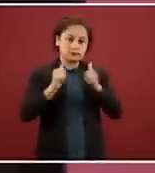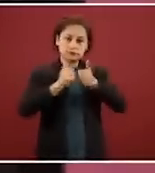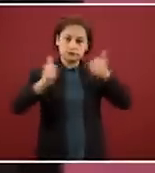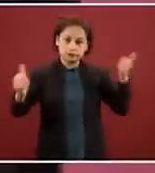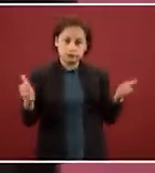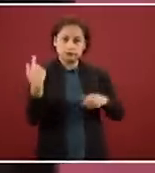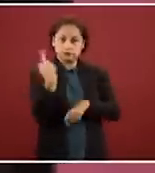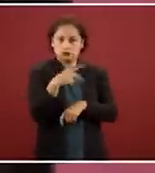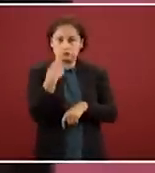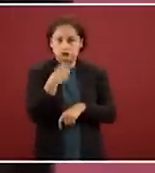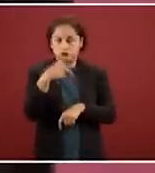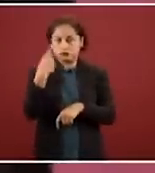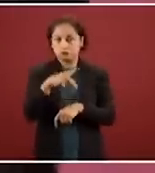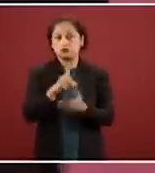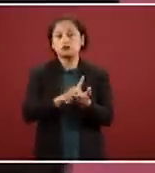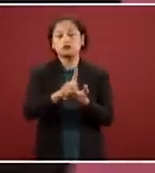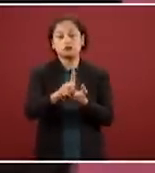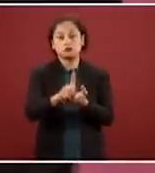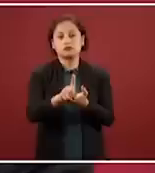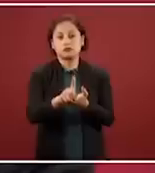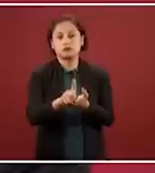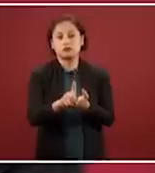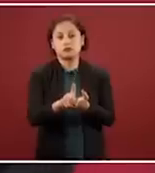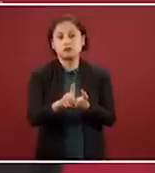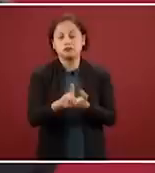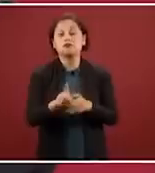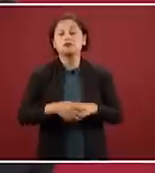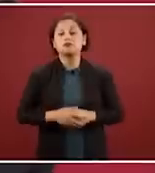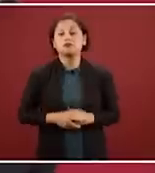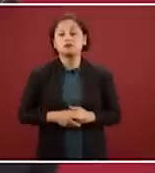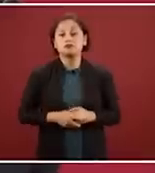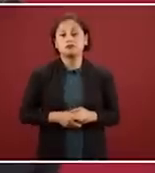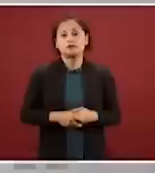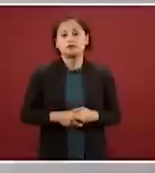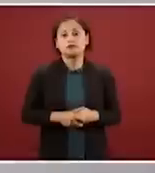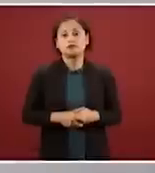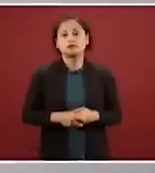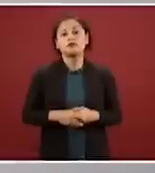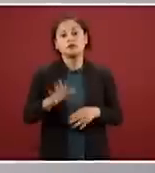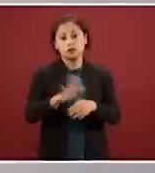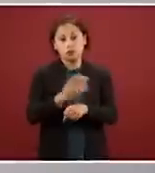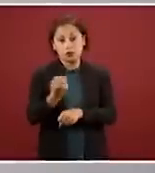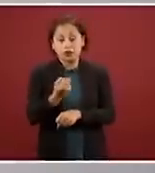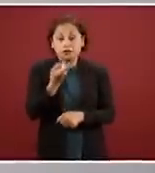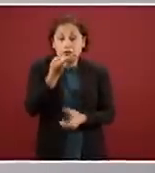son soberanos, por eso tienen sus poderes,